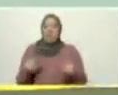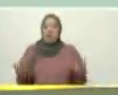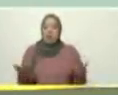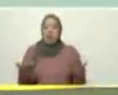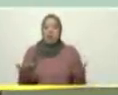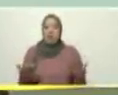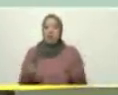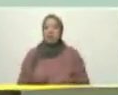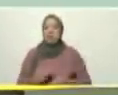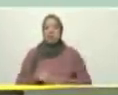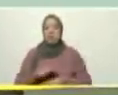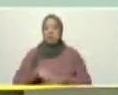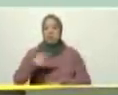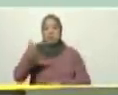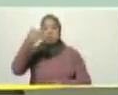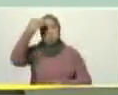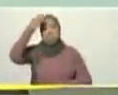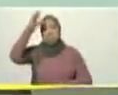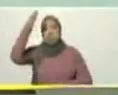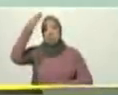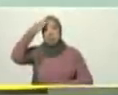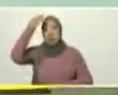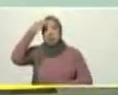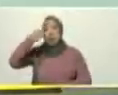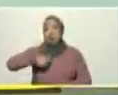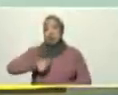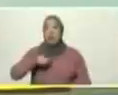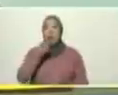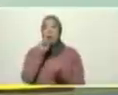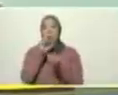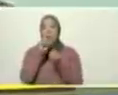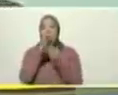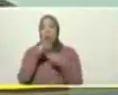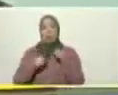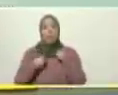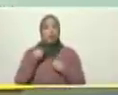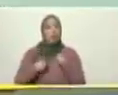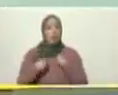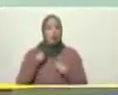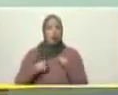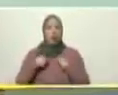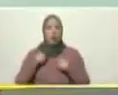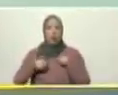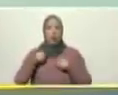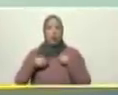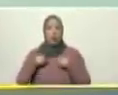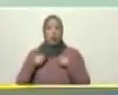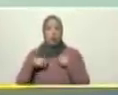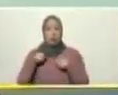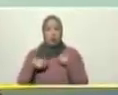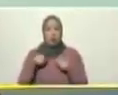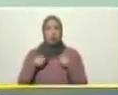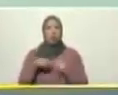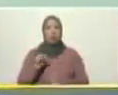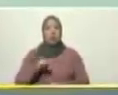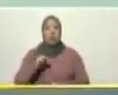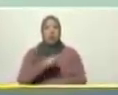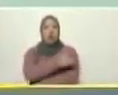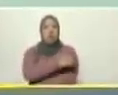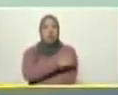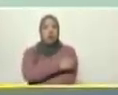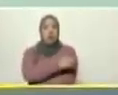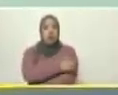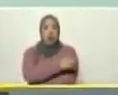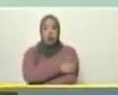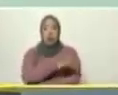Contábamos hoy, o intentaba contar algo que me preocupa. Porque en Europa estamos viendo un auge de la extrema derecha, por